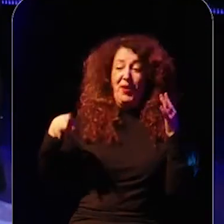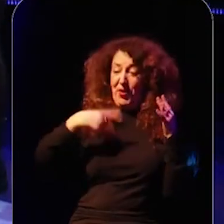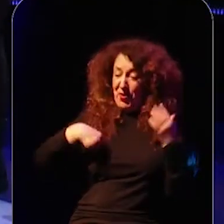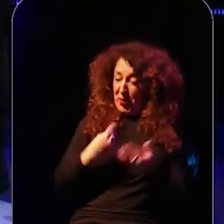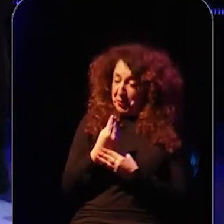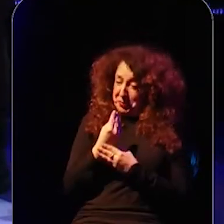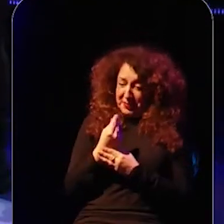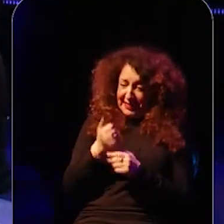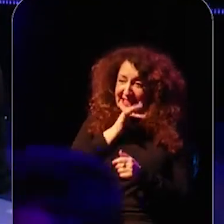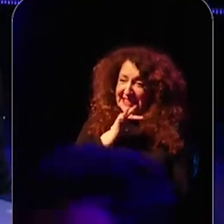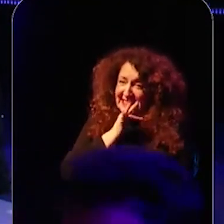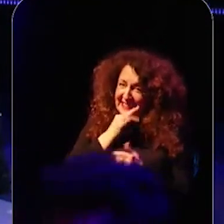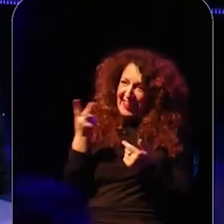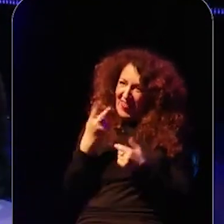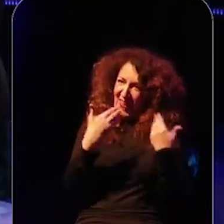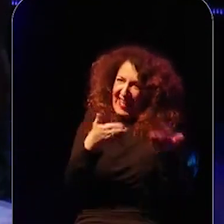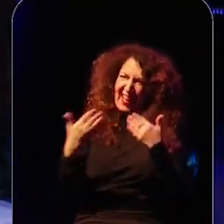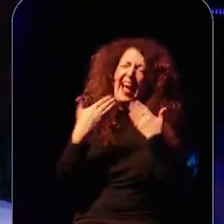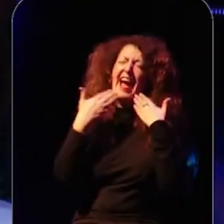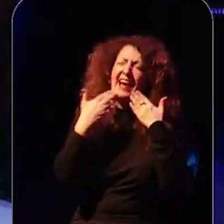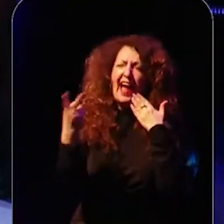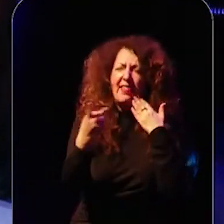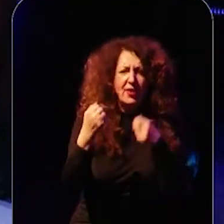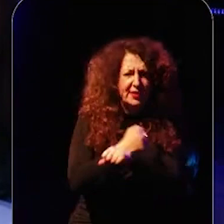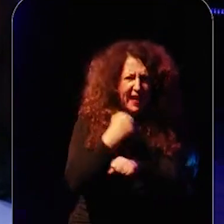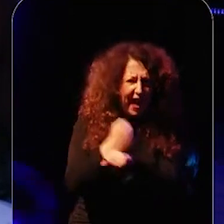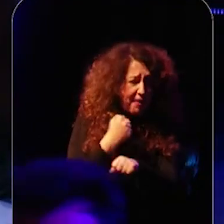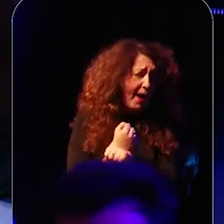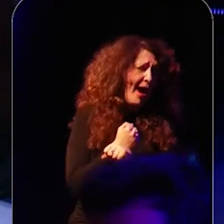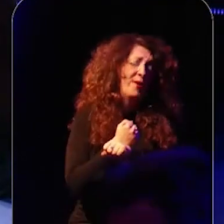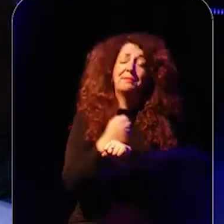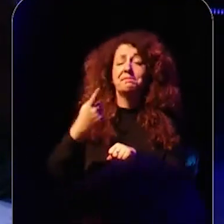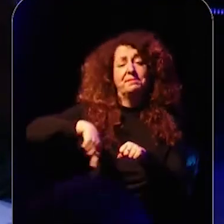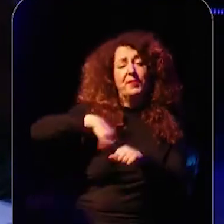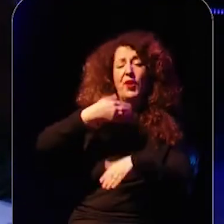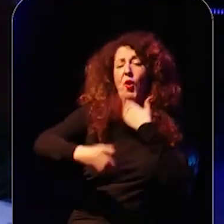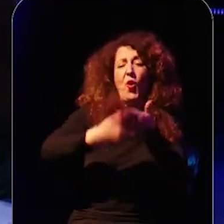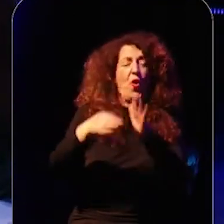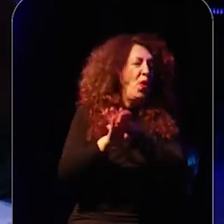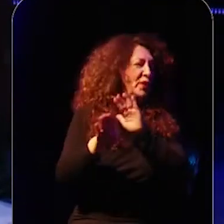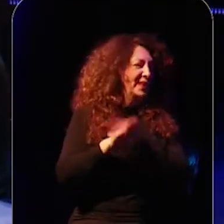tenemos. Muchísimas gracias por todo vuestro trabajo. Y nada, continuamos. Mil gracias. Gracias.